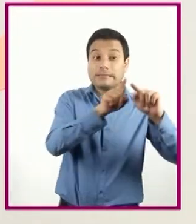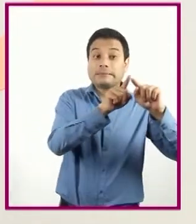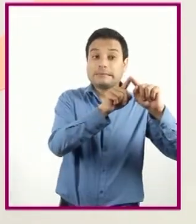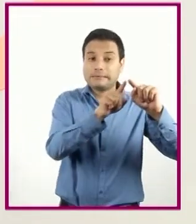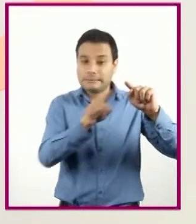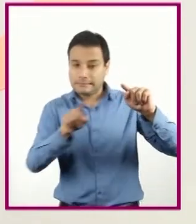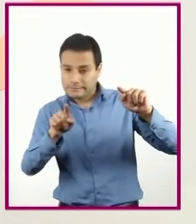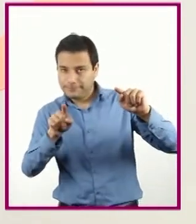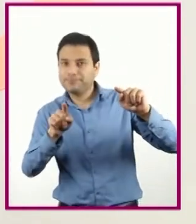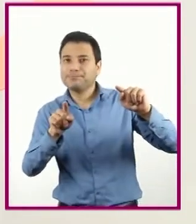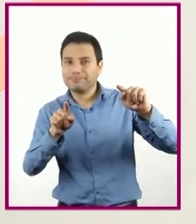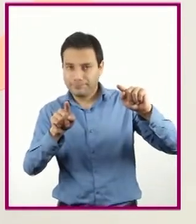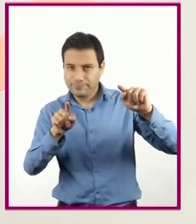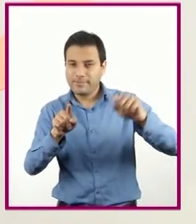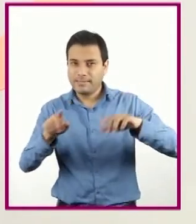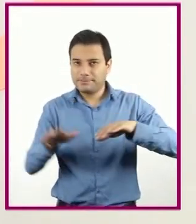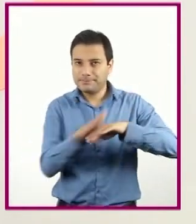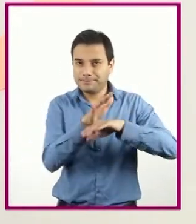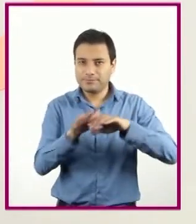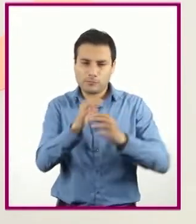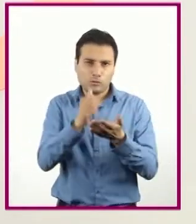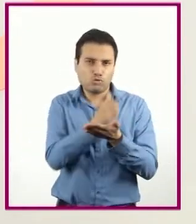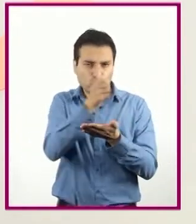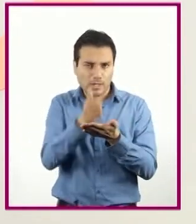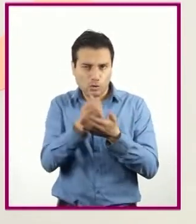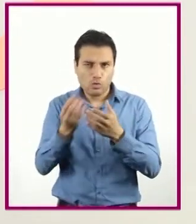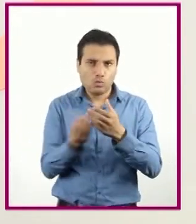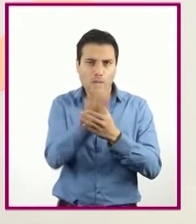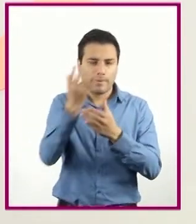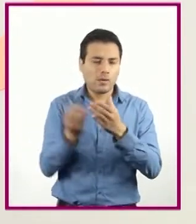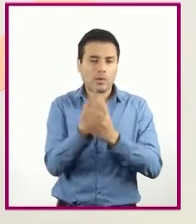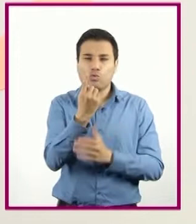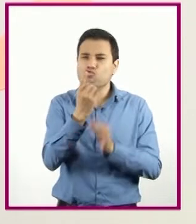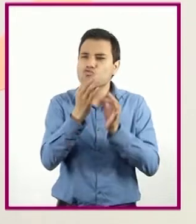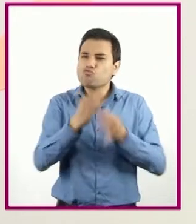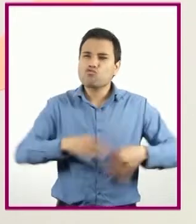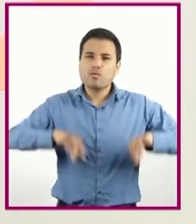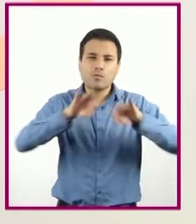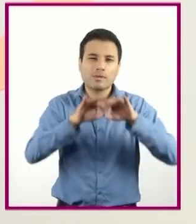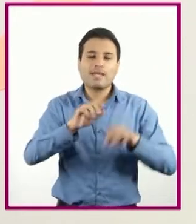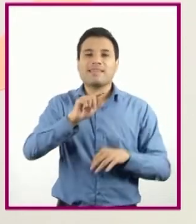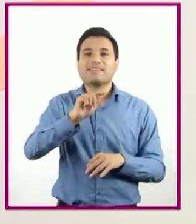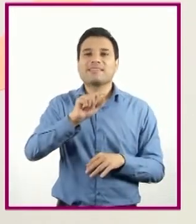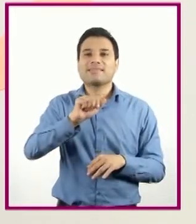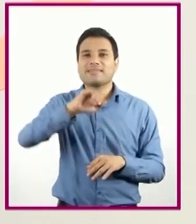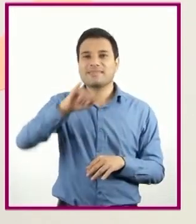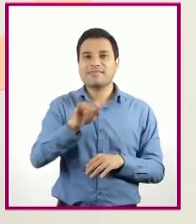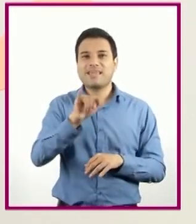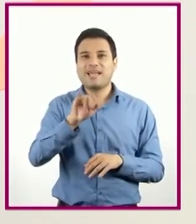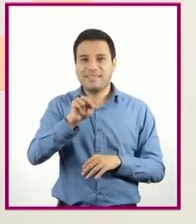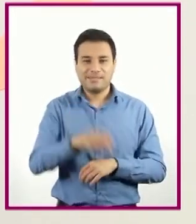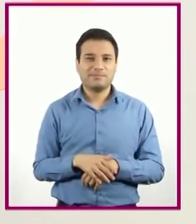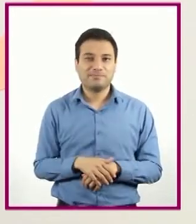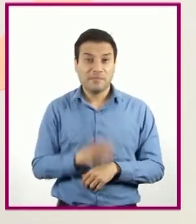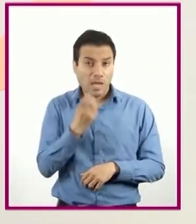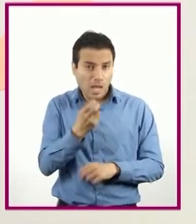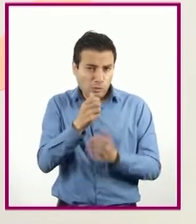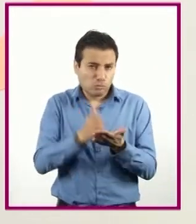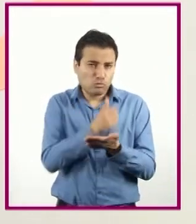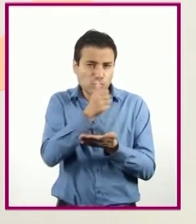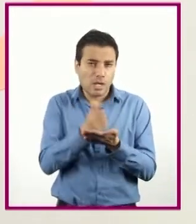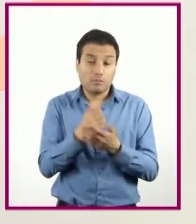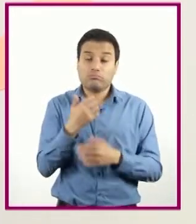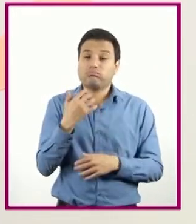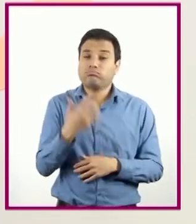logran asentarse y fundar varias ciudades. Pero la más importante es Tajín. Tajín era un sitio notable